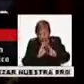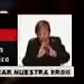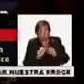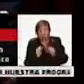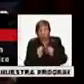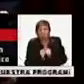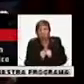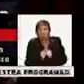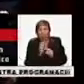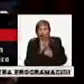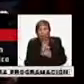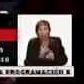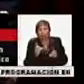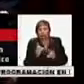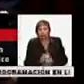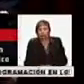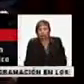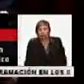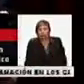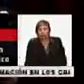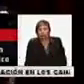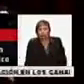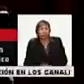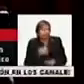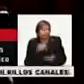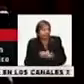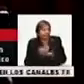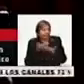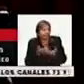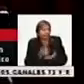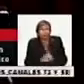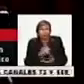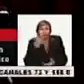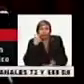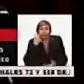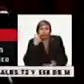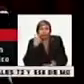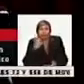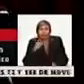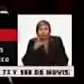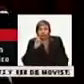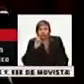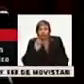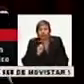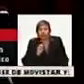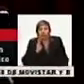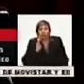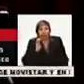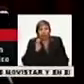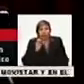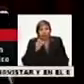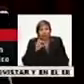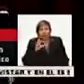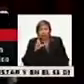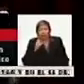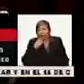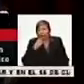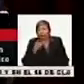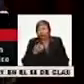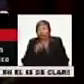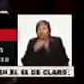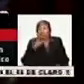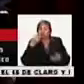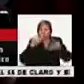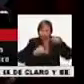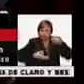comunidades democráticas, el aporte de hombres como Luis Bedoya Reyes y otros más, permitieron que se